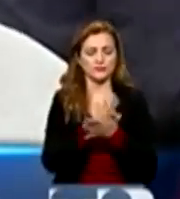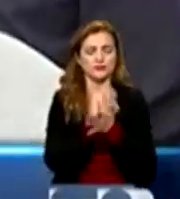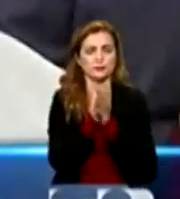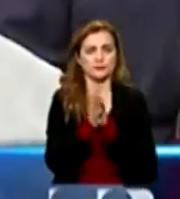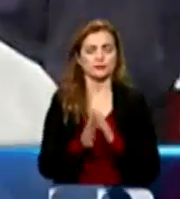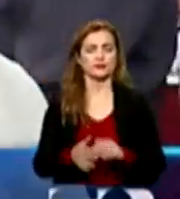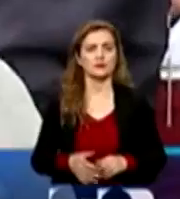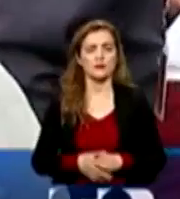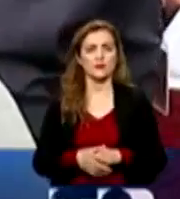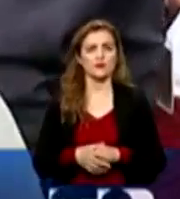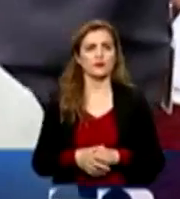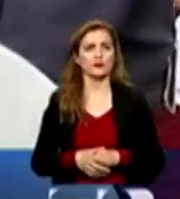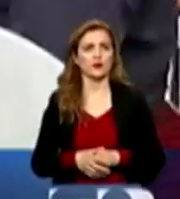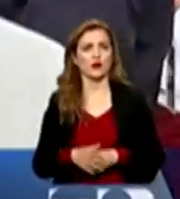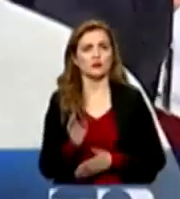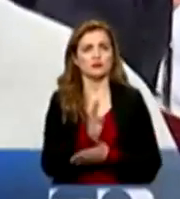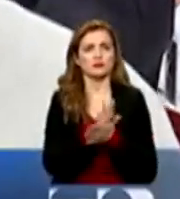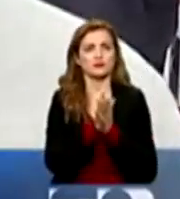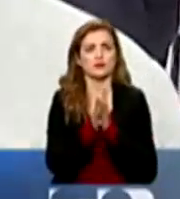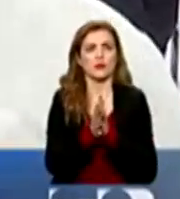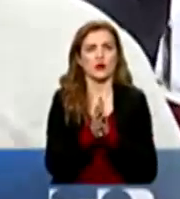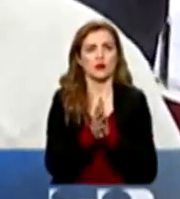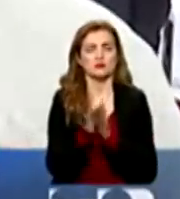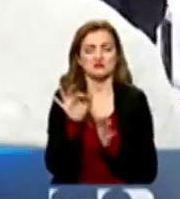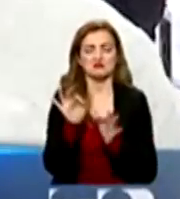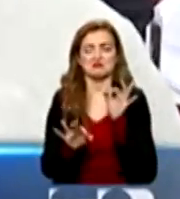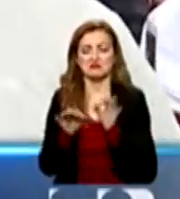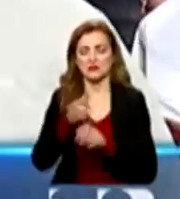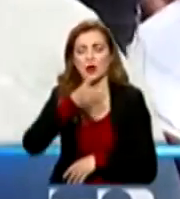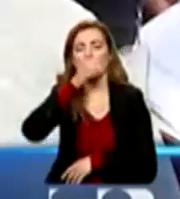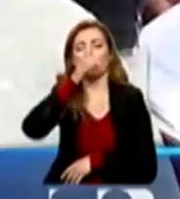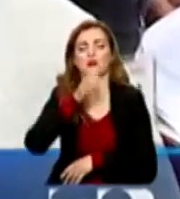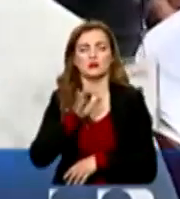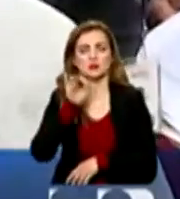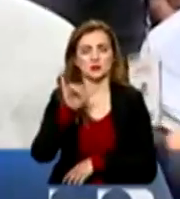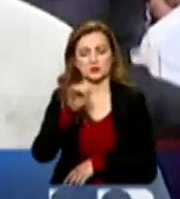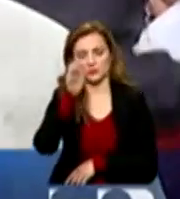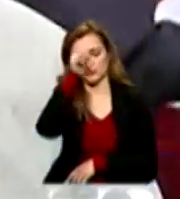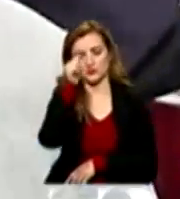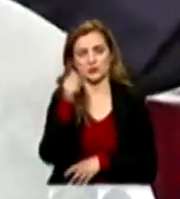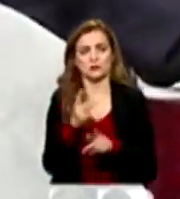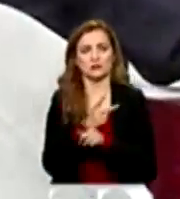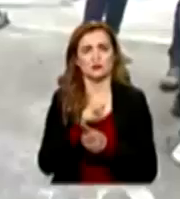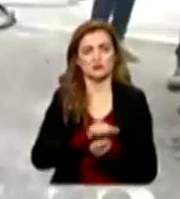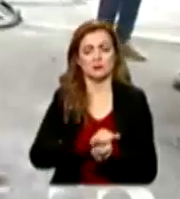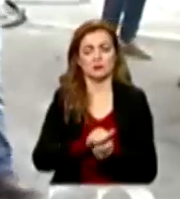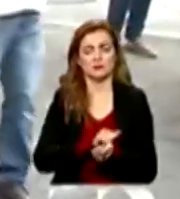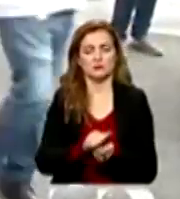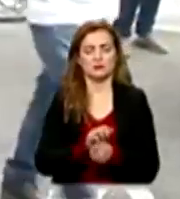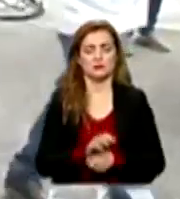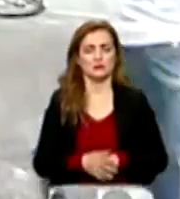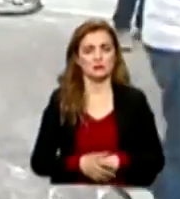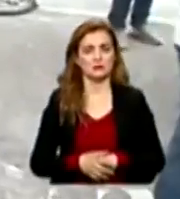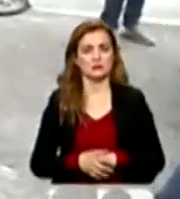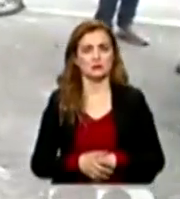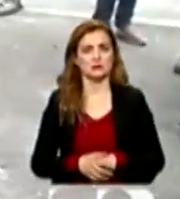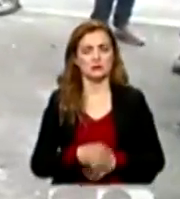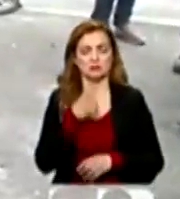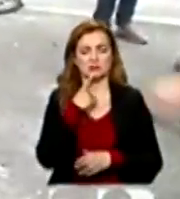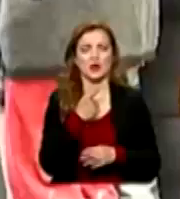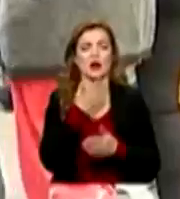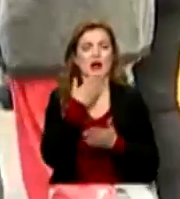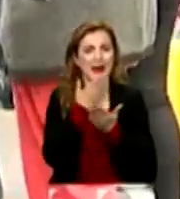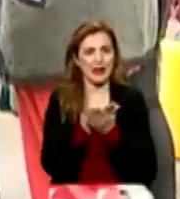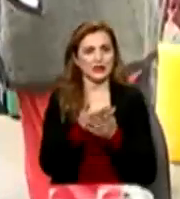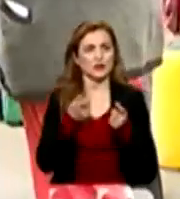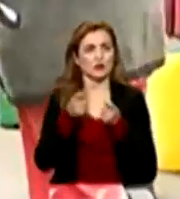nada. O sea, en todo este barrio no hay nada, ni gota de agua, ni para beber. Los sábados y los domingos peor, ni para lavar la ropa. Pero dicen que gracias al operativo